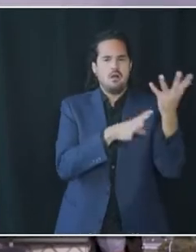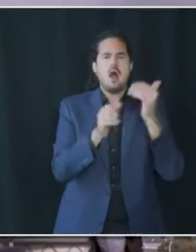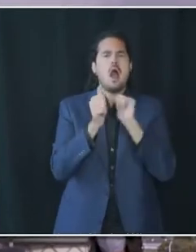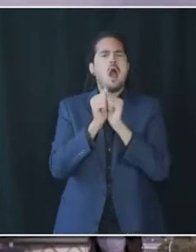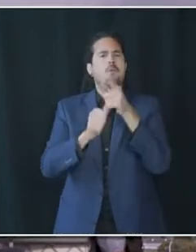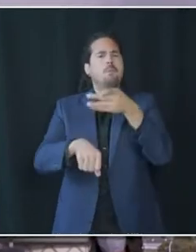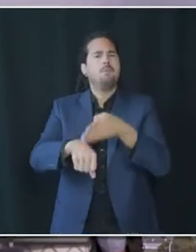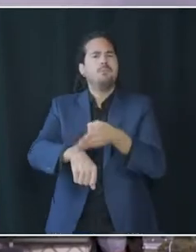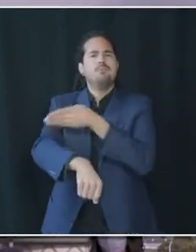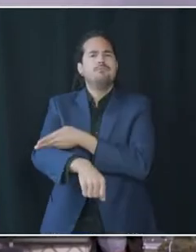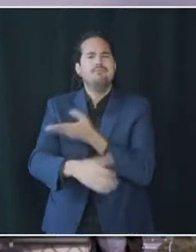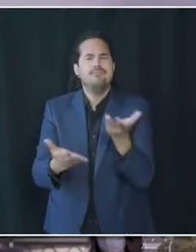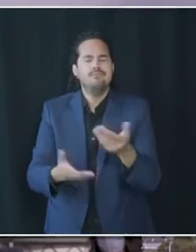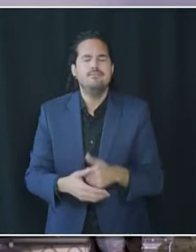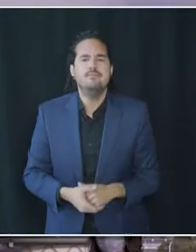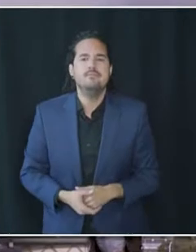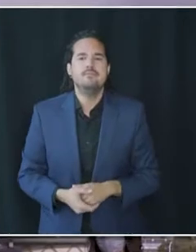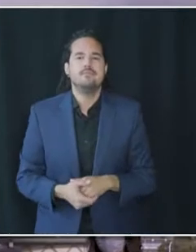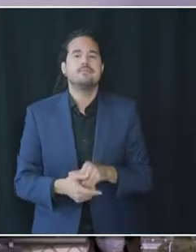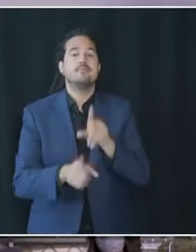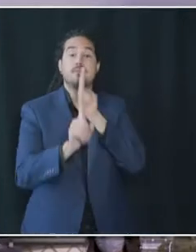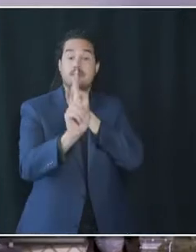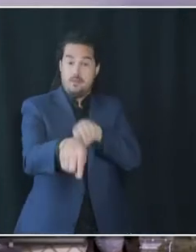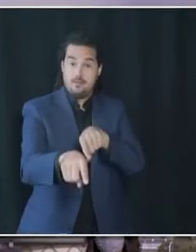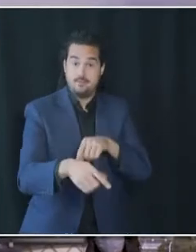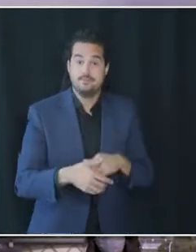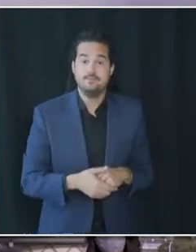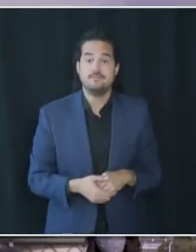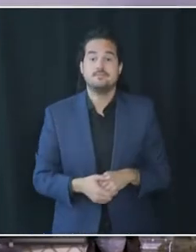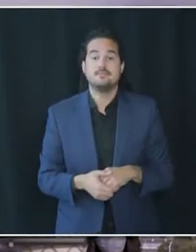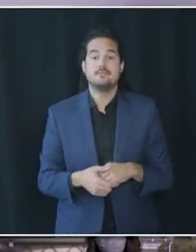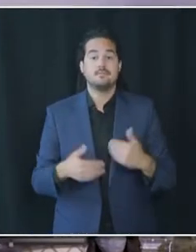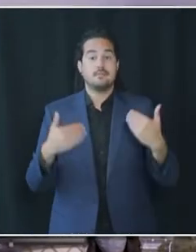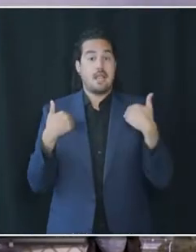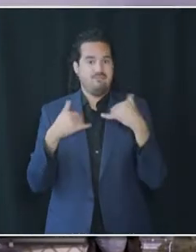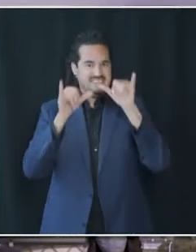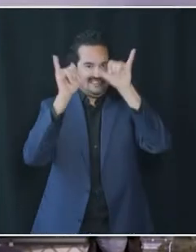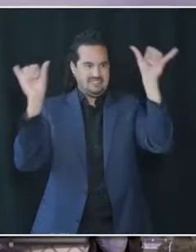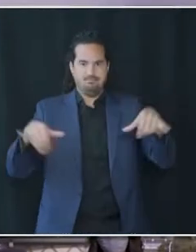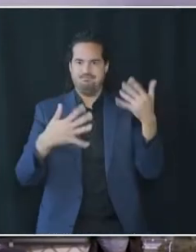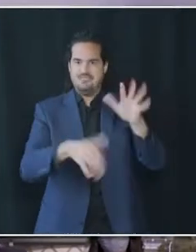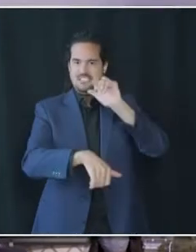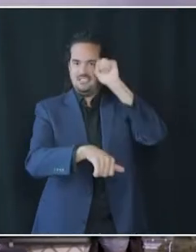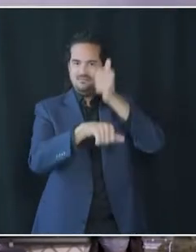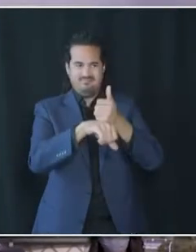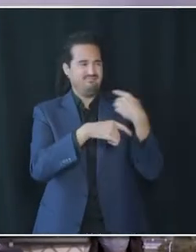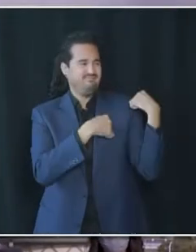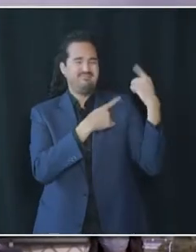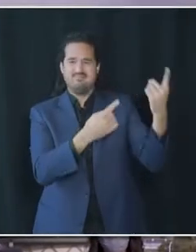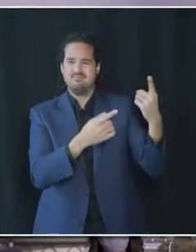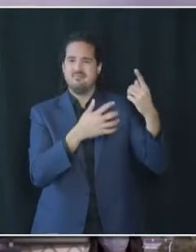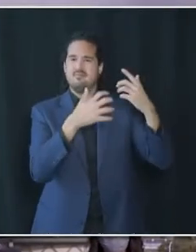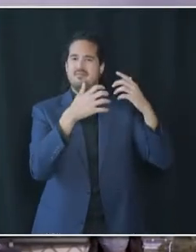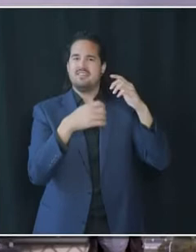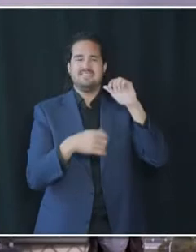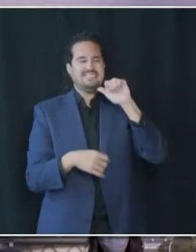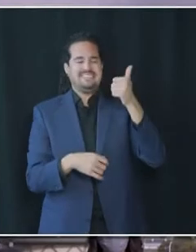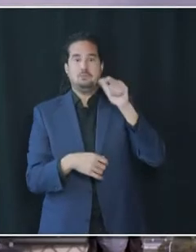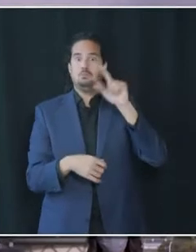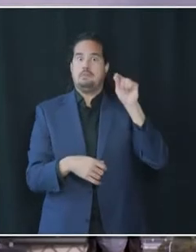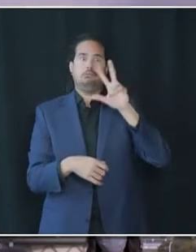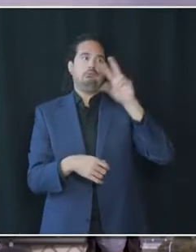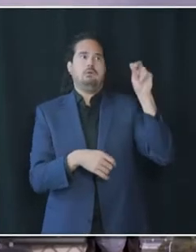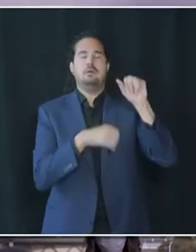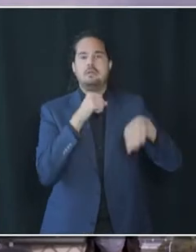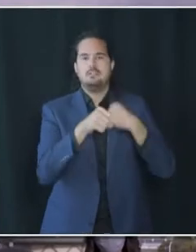estamos construyendo en base a un sistema existente desarrollado en décadas y me refiero al sistema ya conocido por